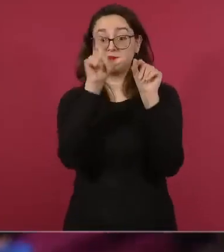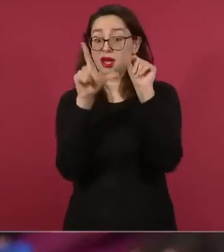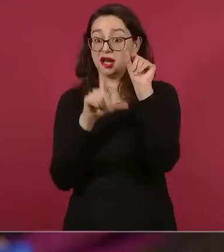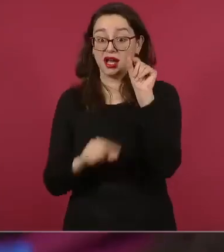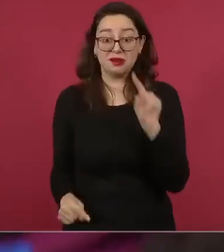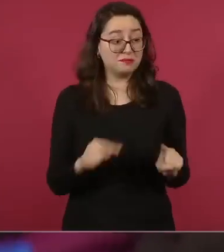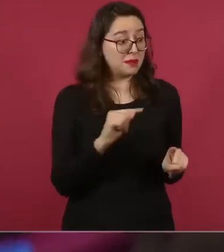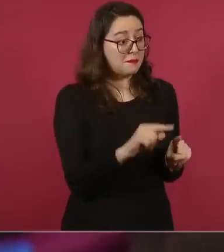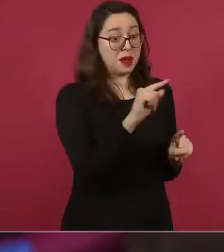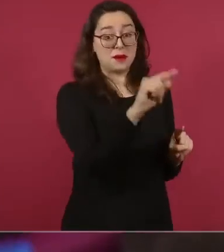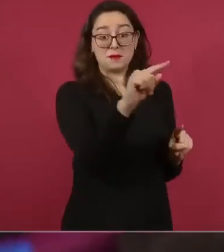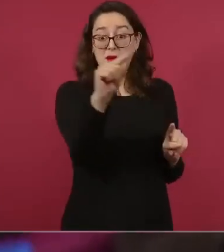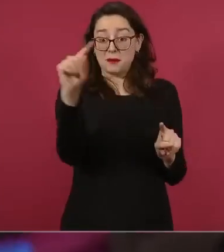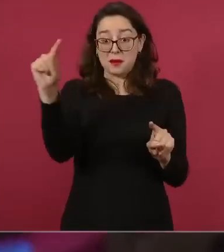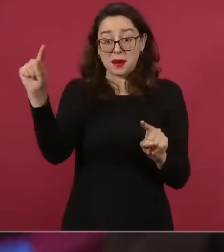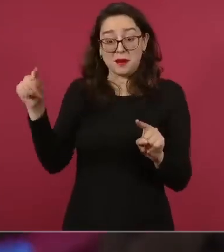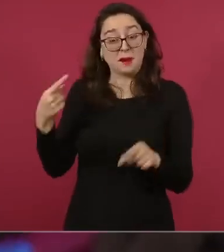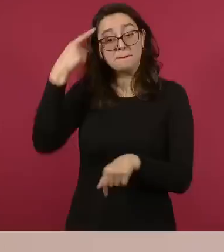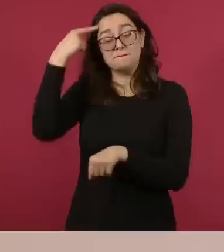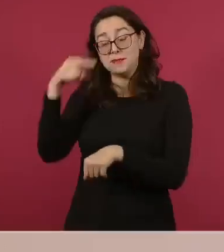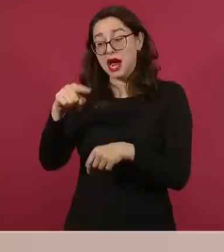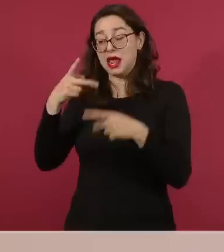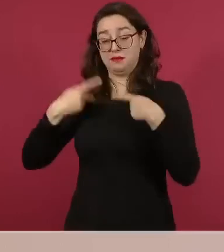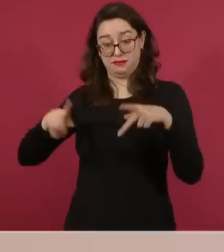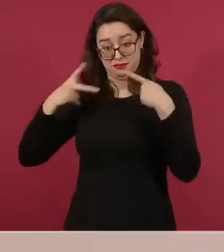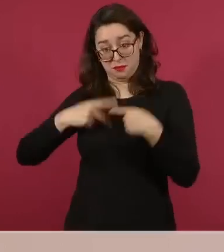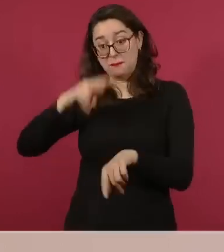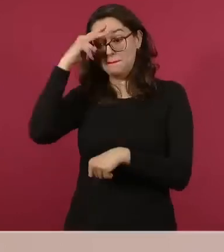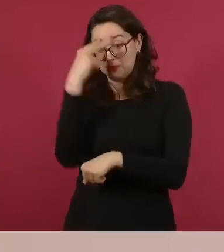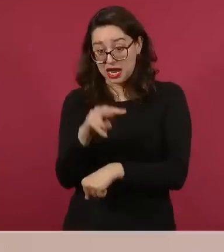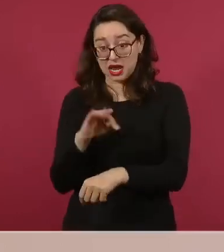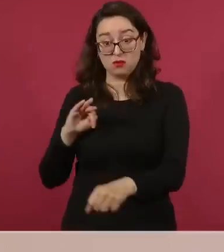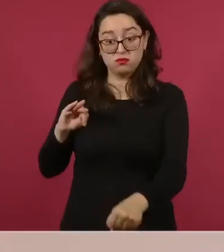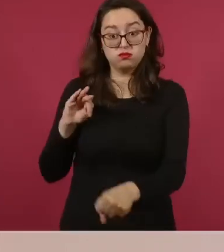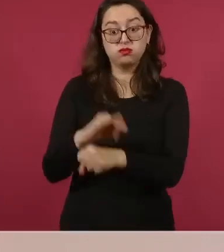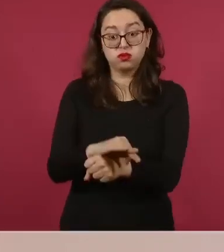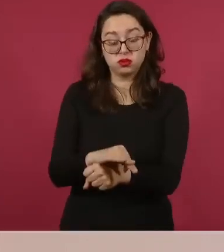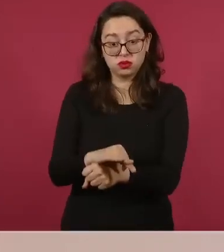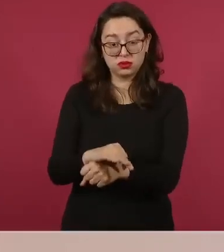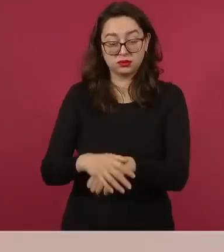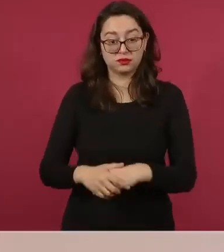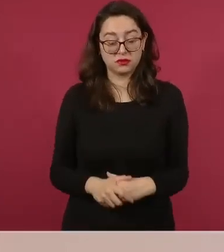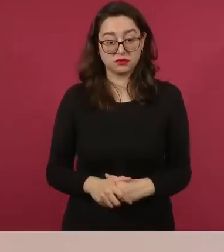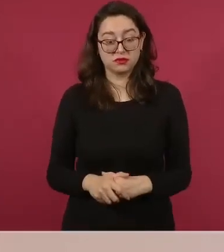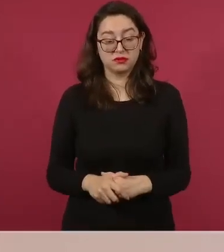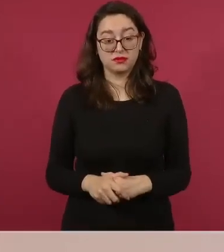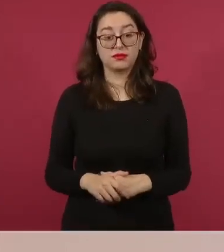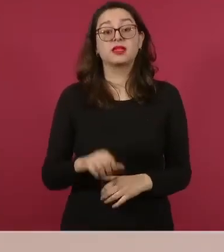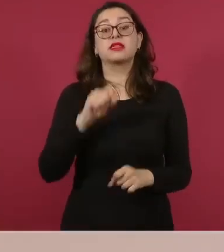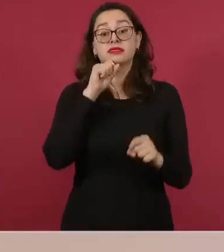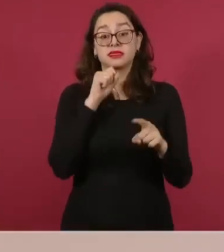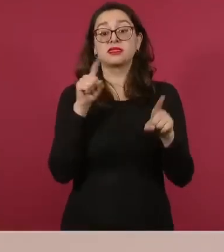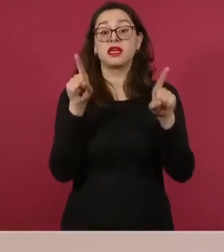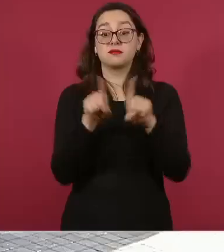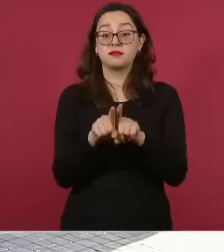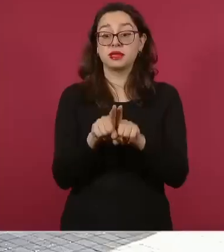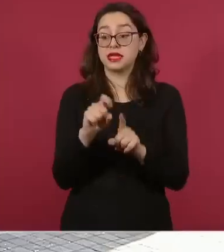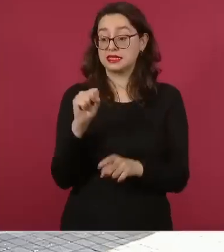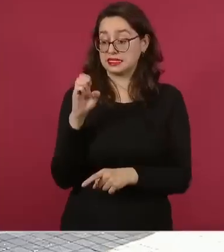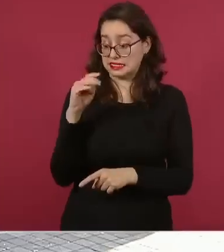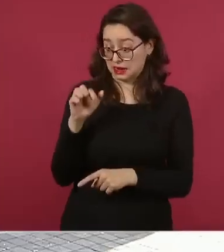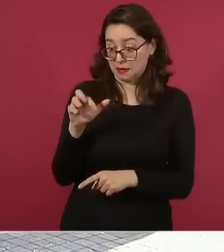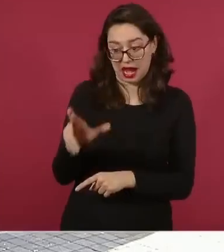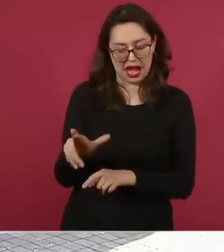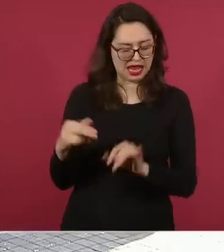en beneficio de los mexicanos. Otro tanto ha hecho la Secretaría de